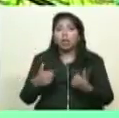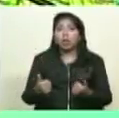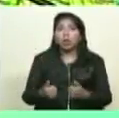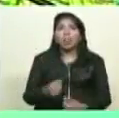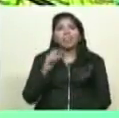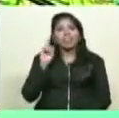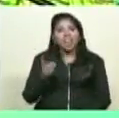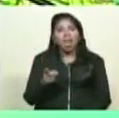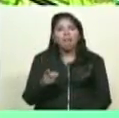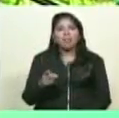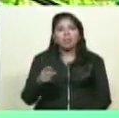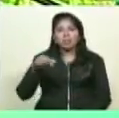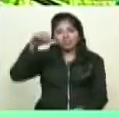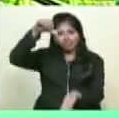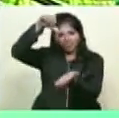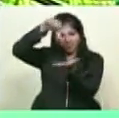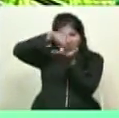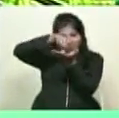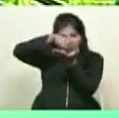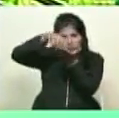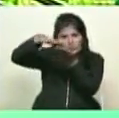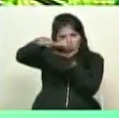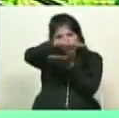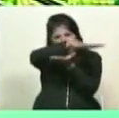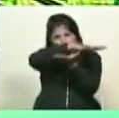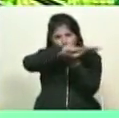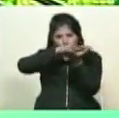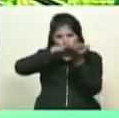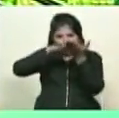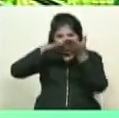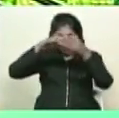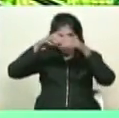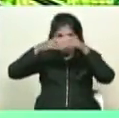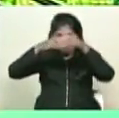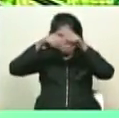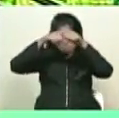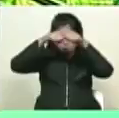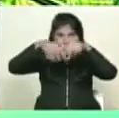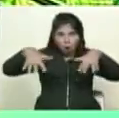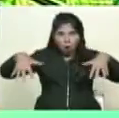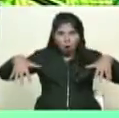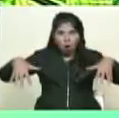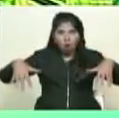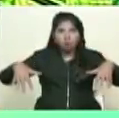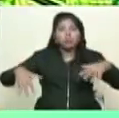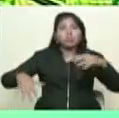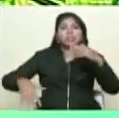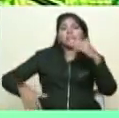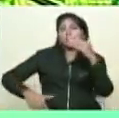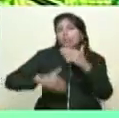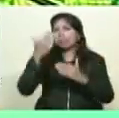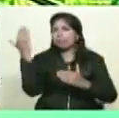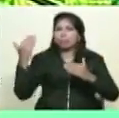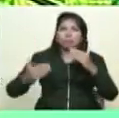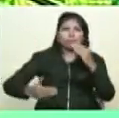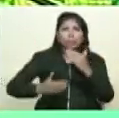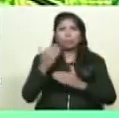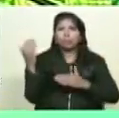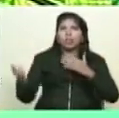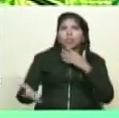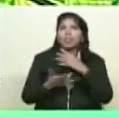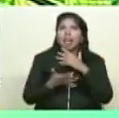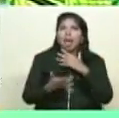eje de un nuevo sistema moderno, altamente tecnologizado,